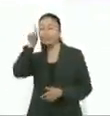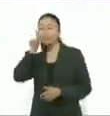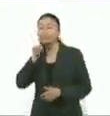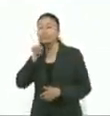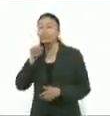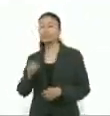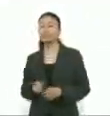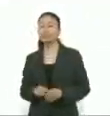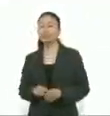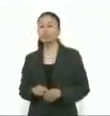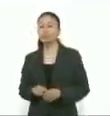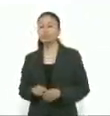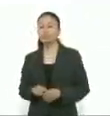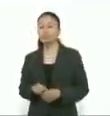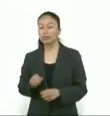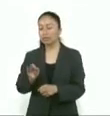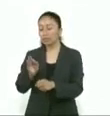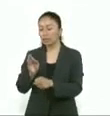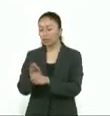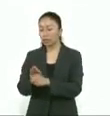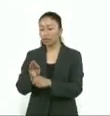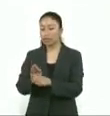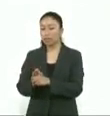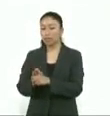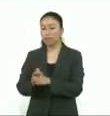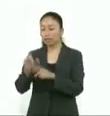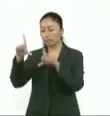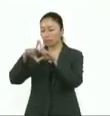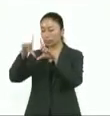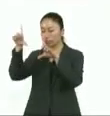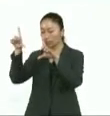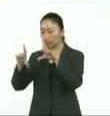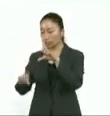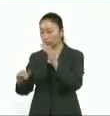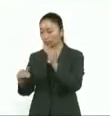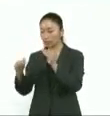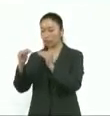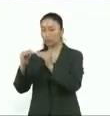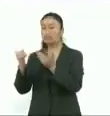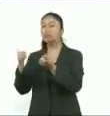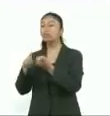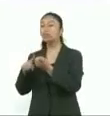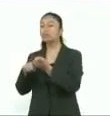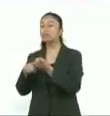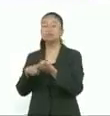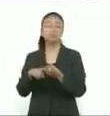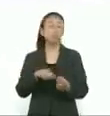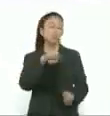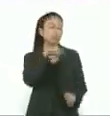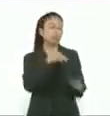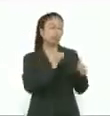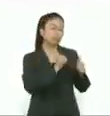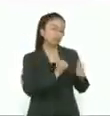Mujeres que defendemos la soberanía nacional, ¿dónde estamos?